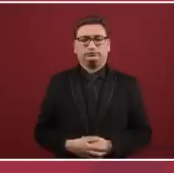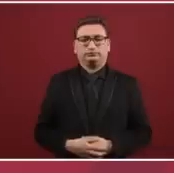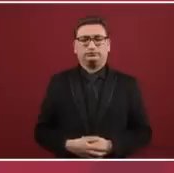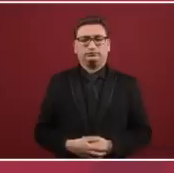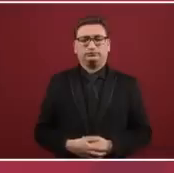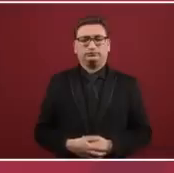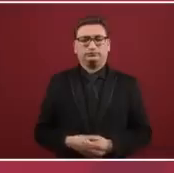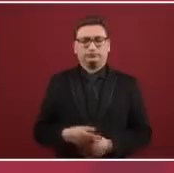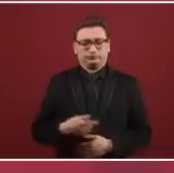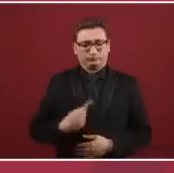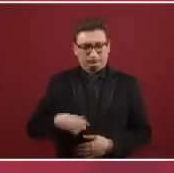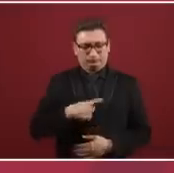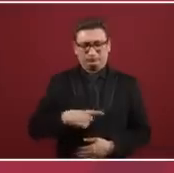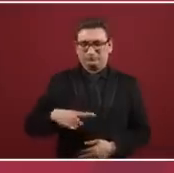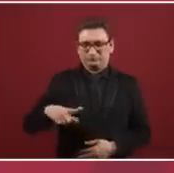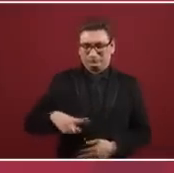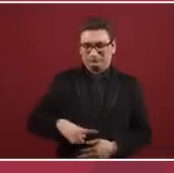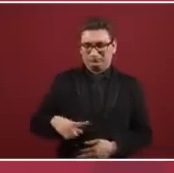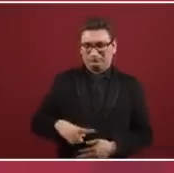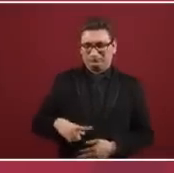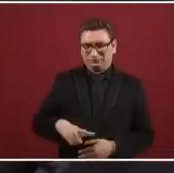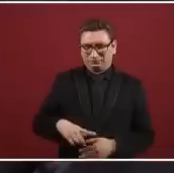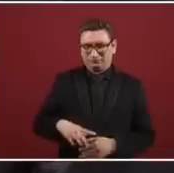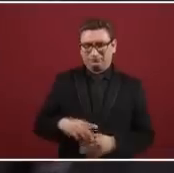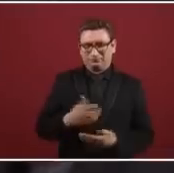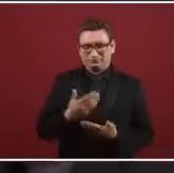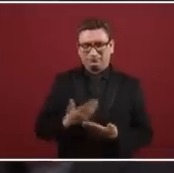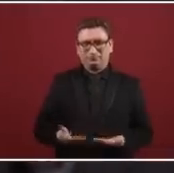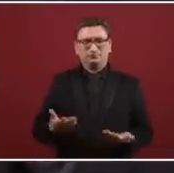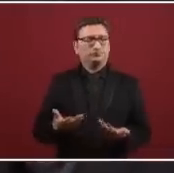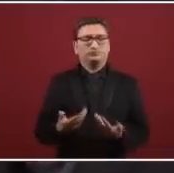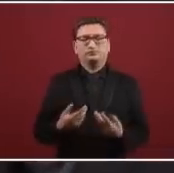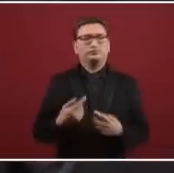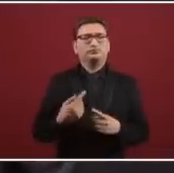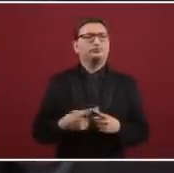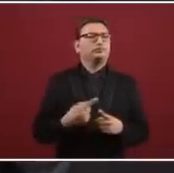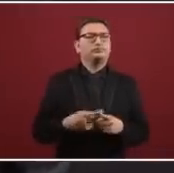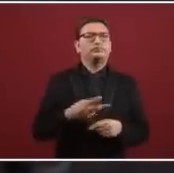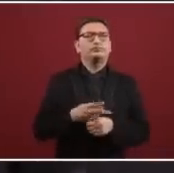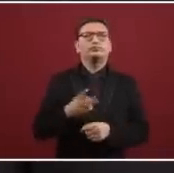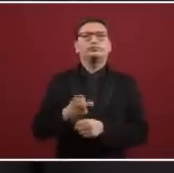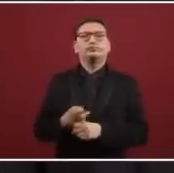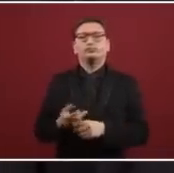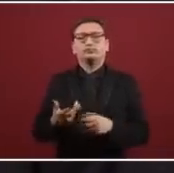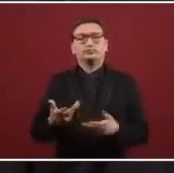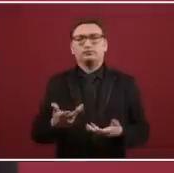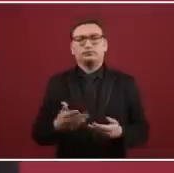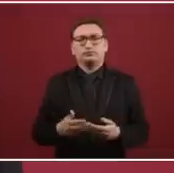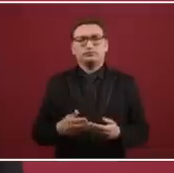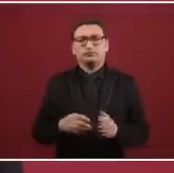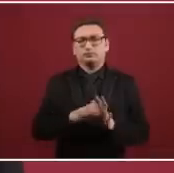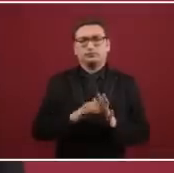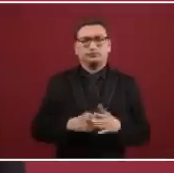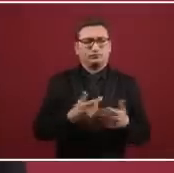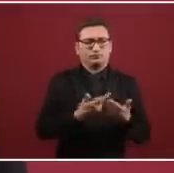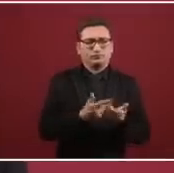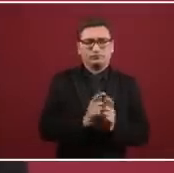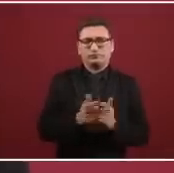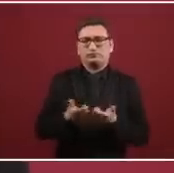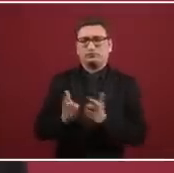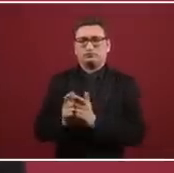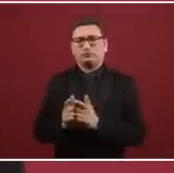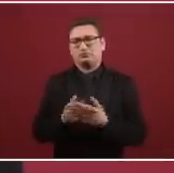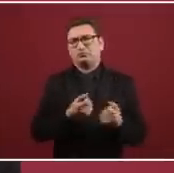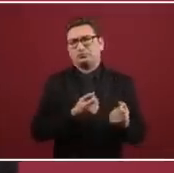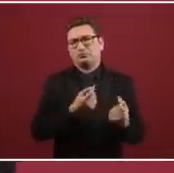pues que somos gobierno, si invitáramos a grupos a lo